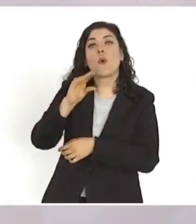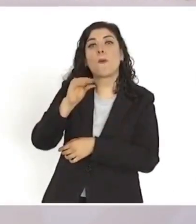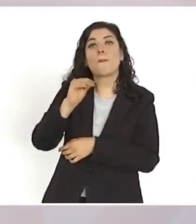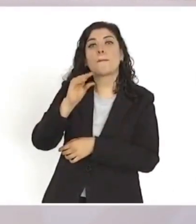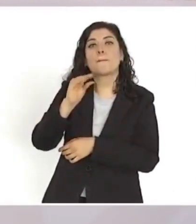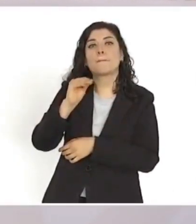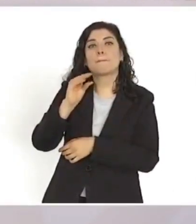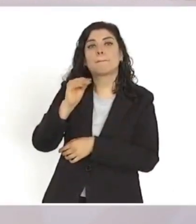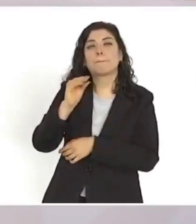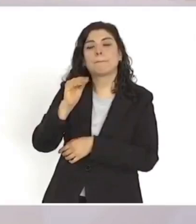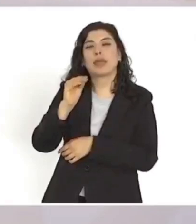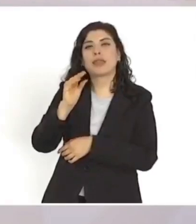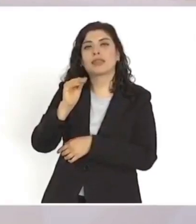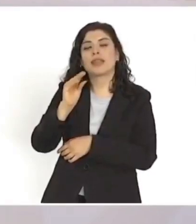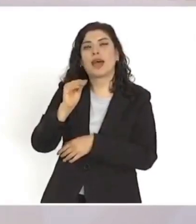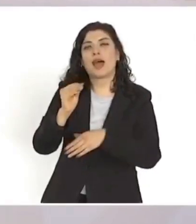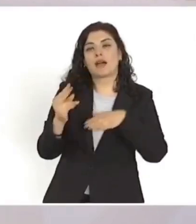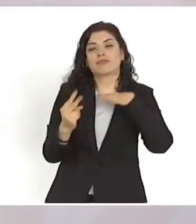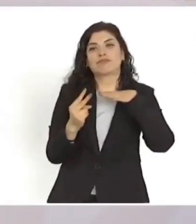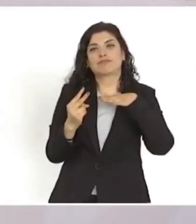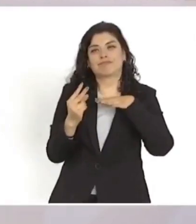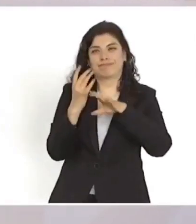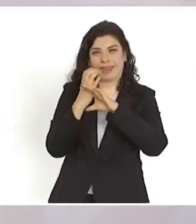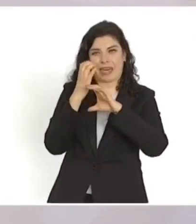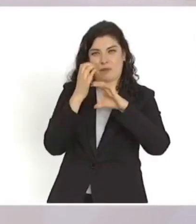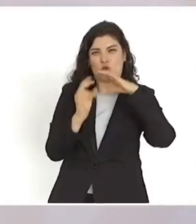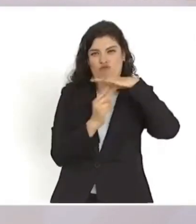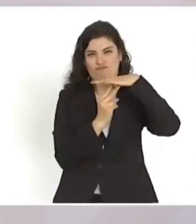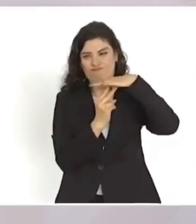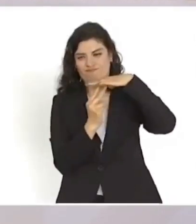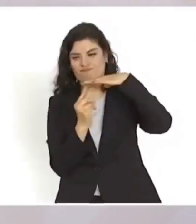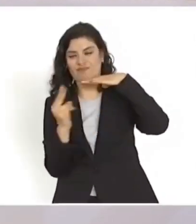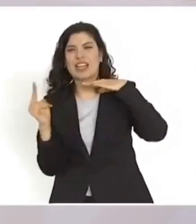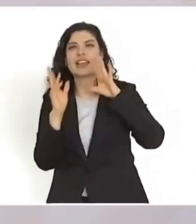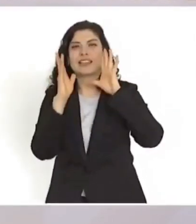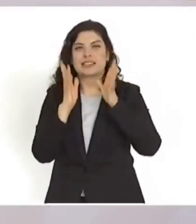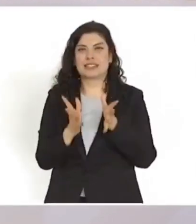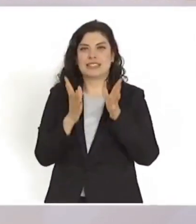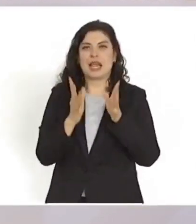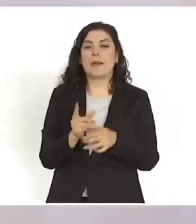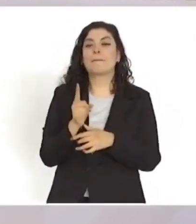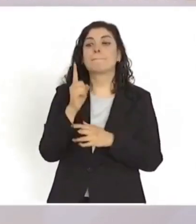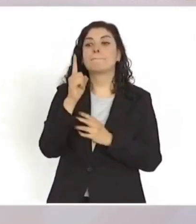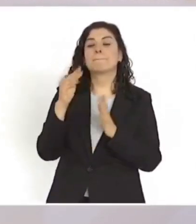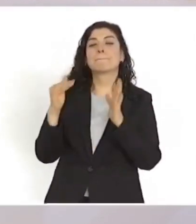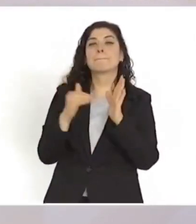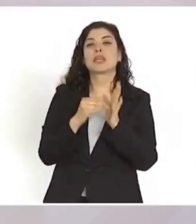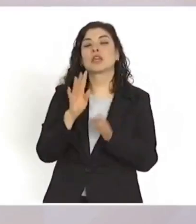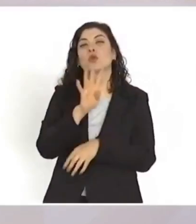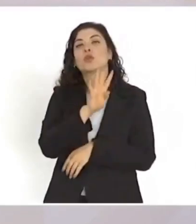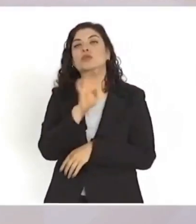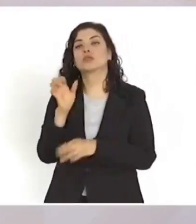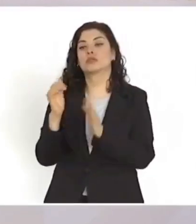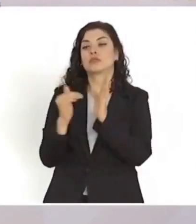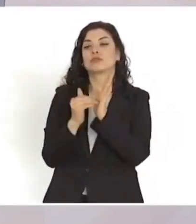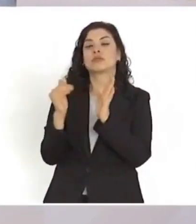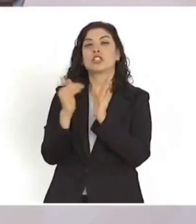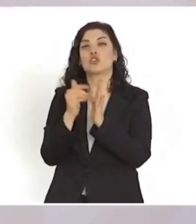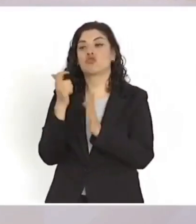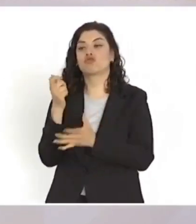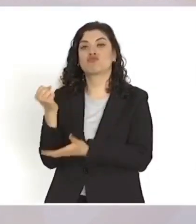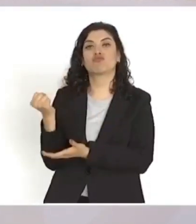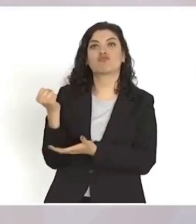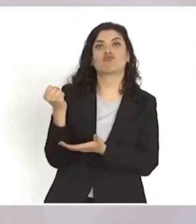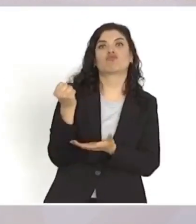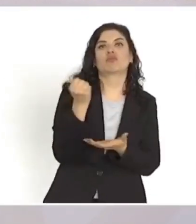trolebuses. Se destinaron ya 1,400 millones de pesos y ya se están